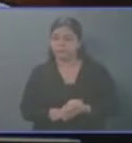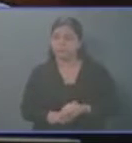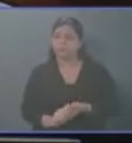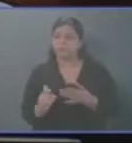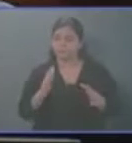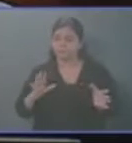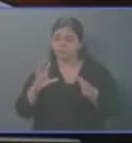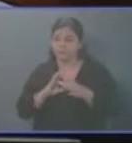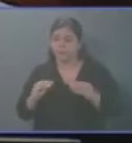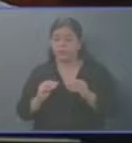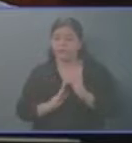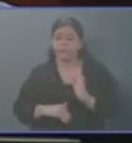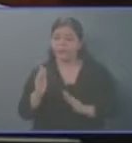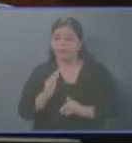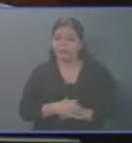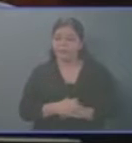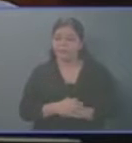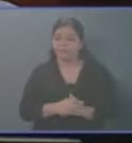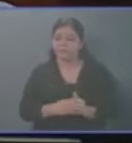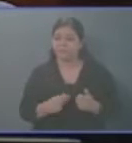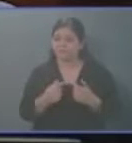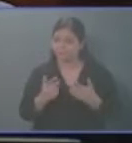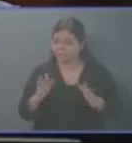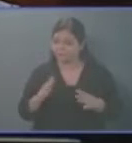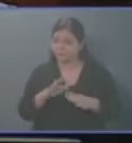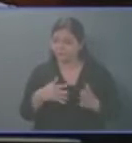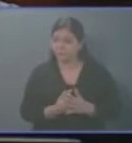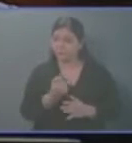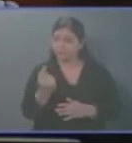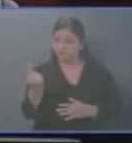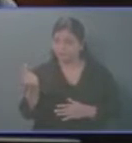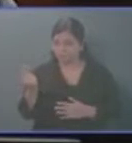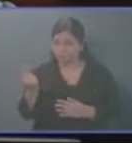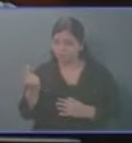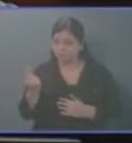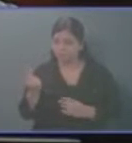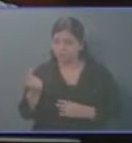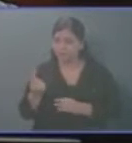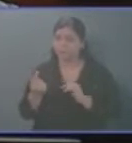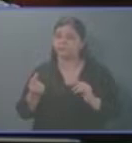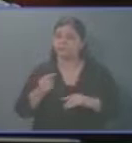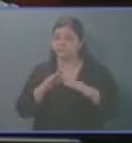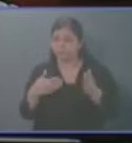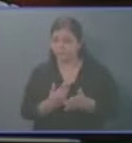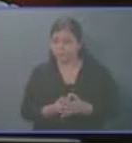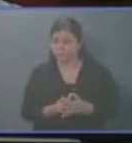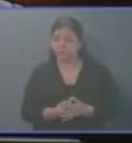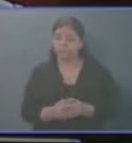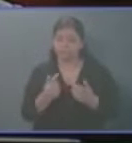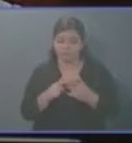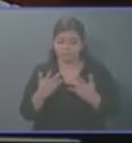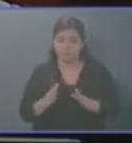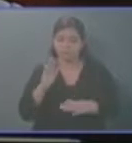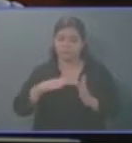esto y ver que los ahorros que la gente ha venido acumulando durante